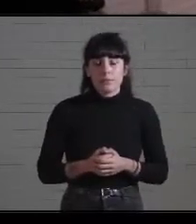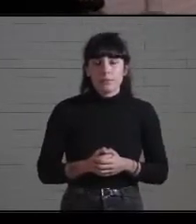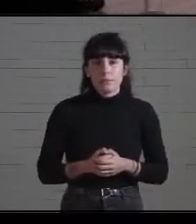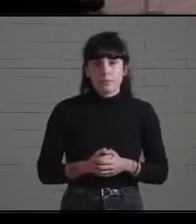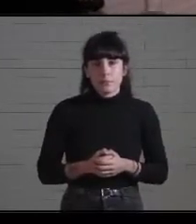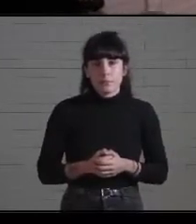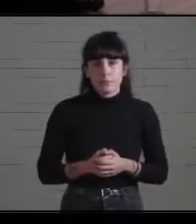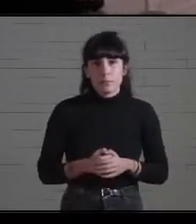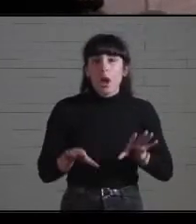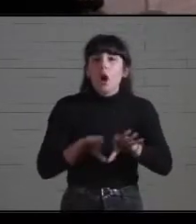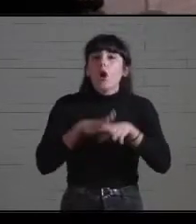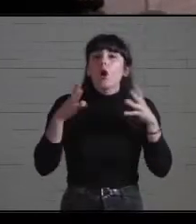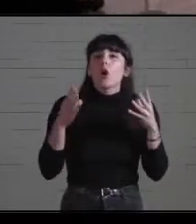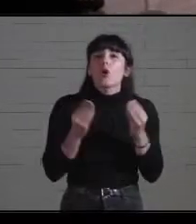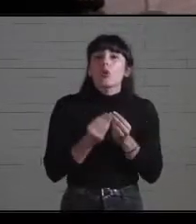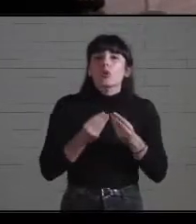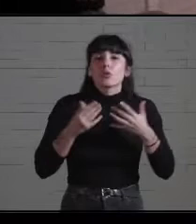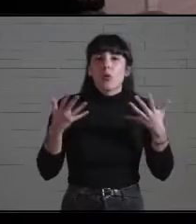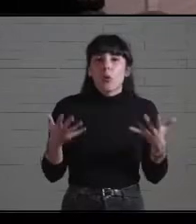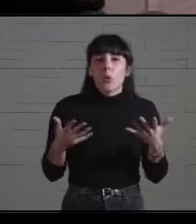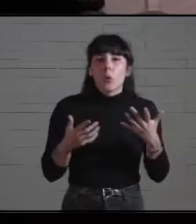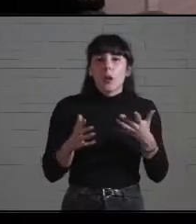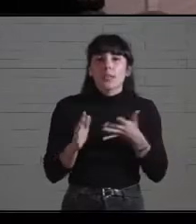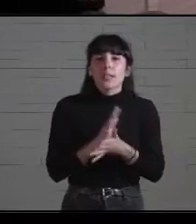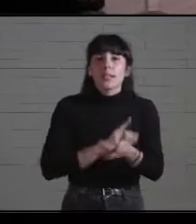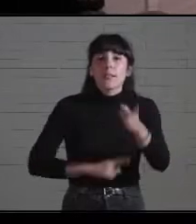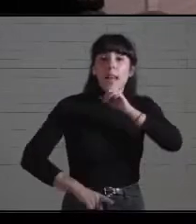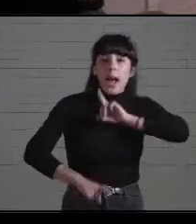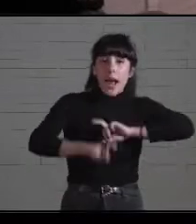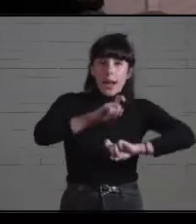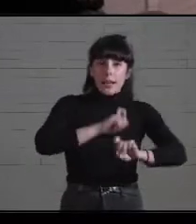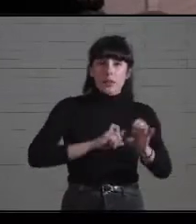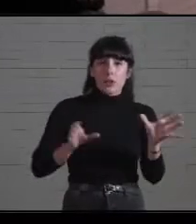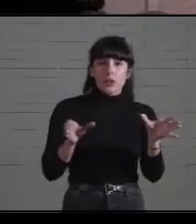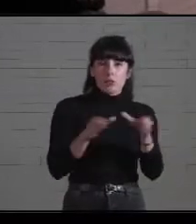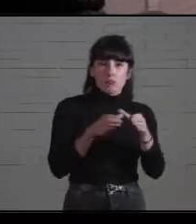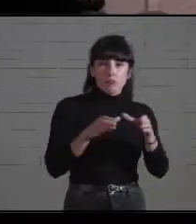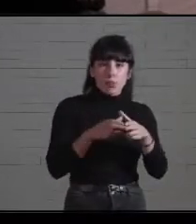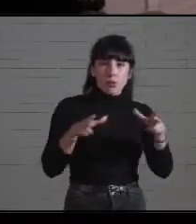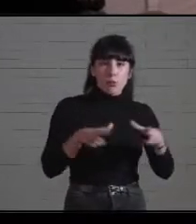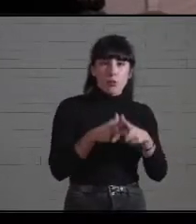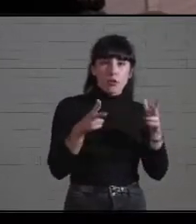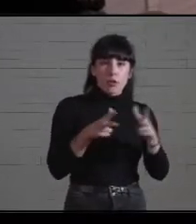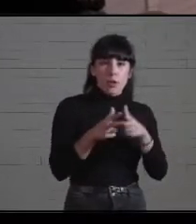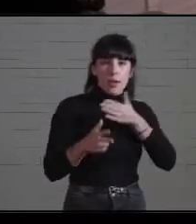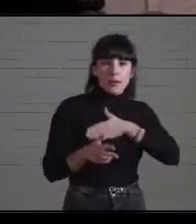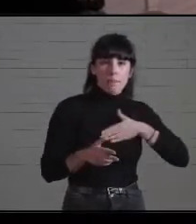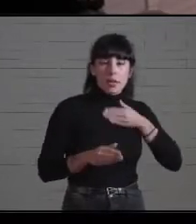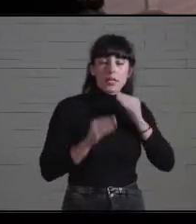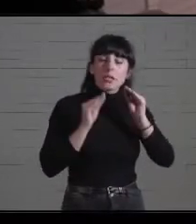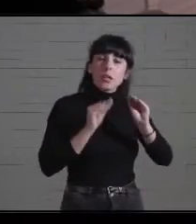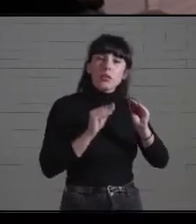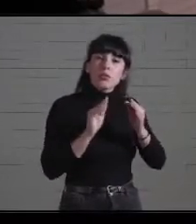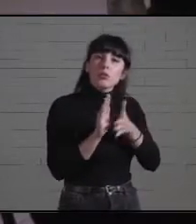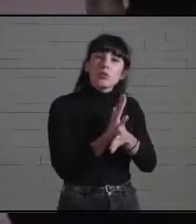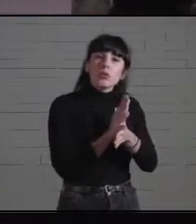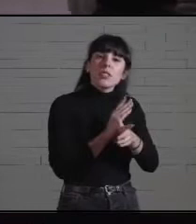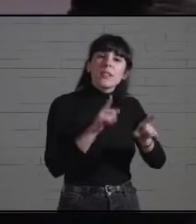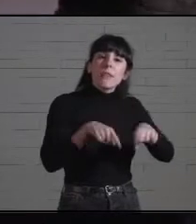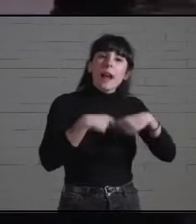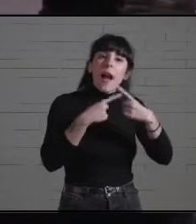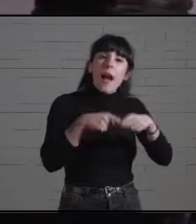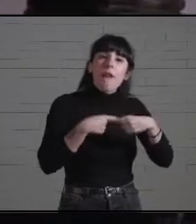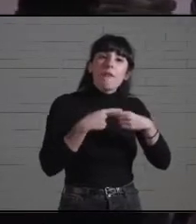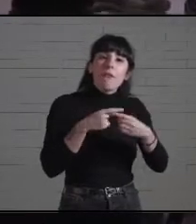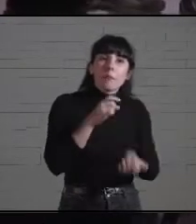¿a qué conclusión llegamos? Que los retrocesos en el bienestar de estos grupos sociales dificultan la formación familiar y